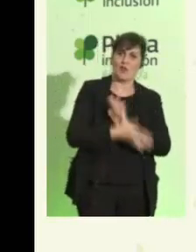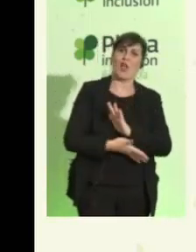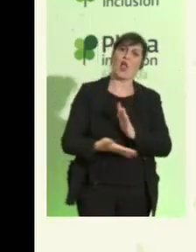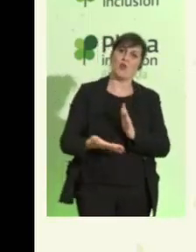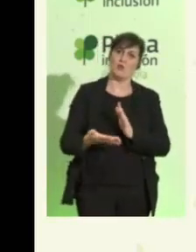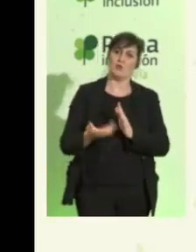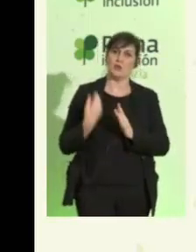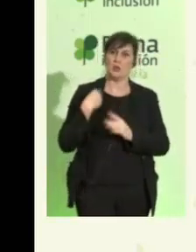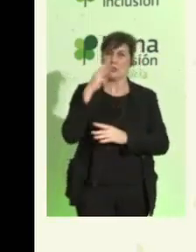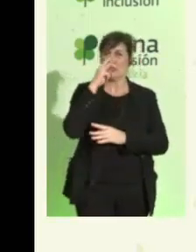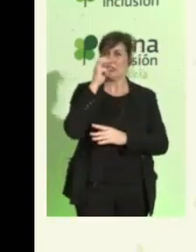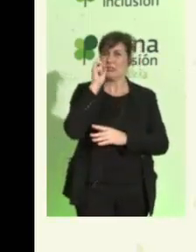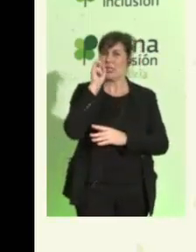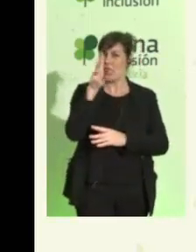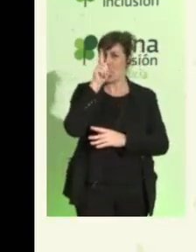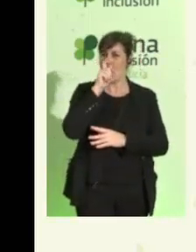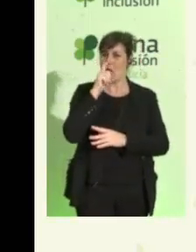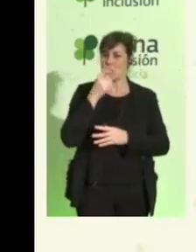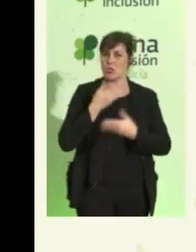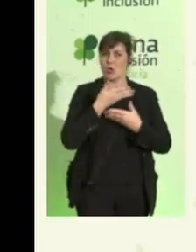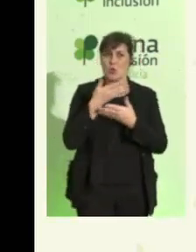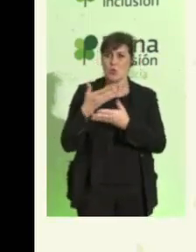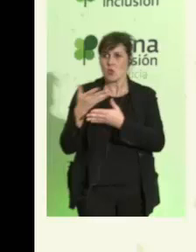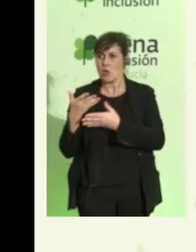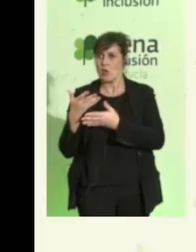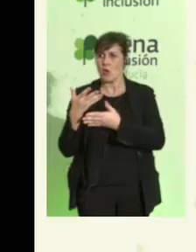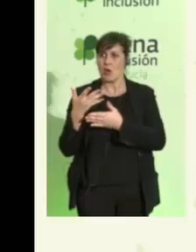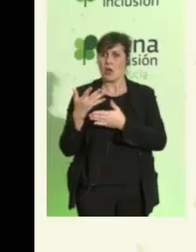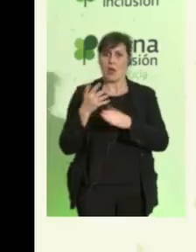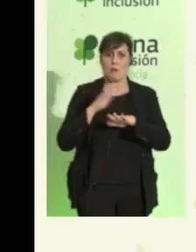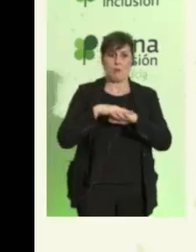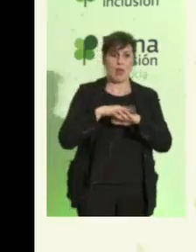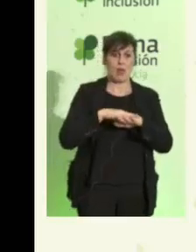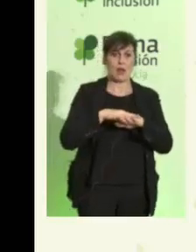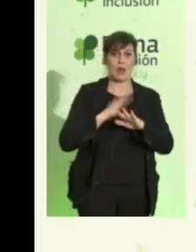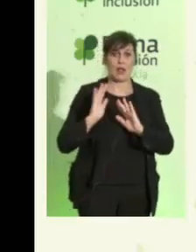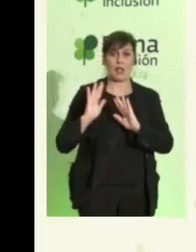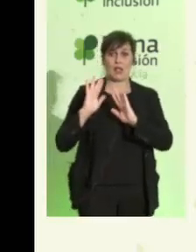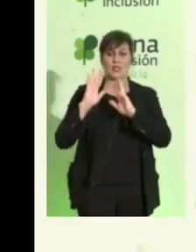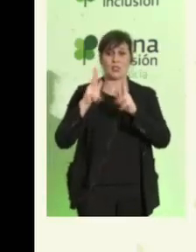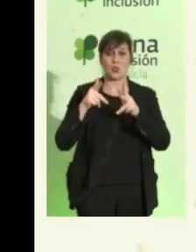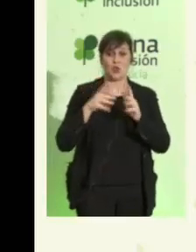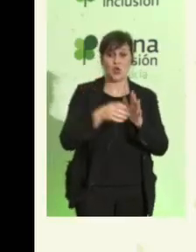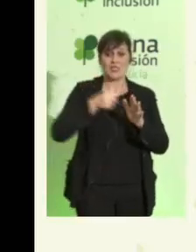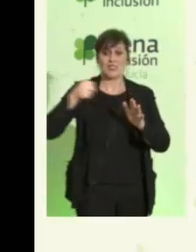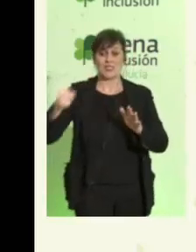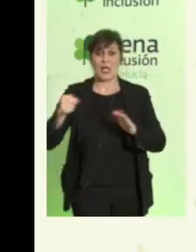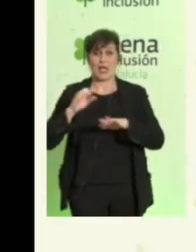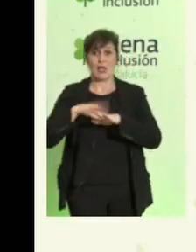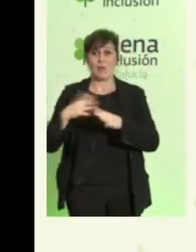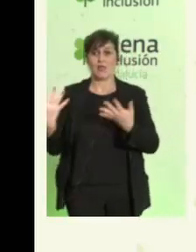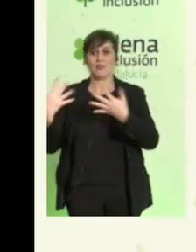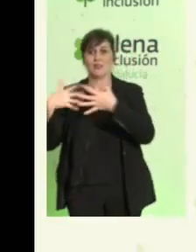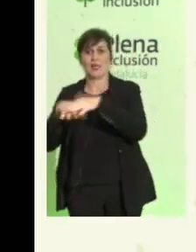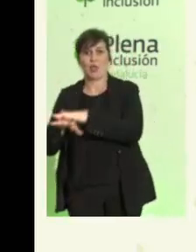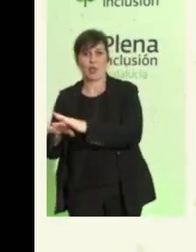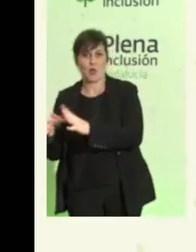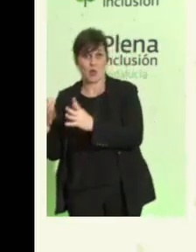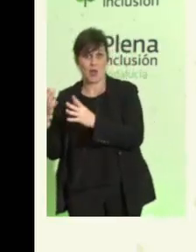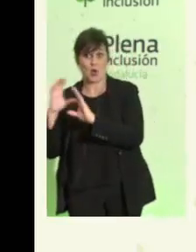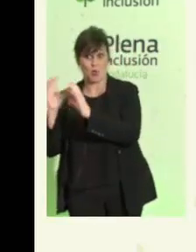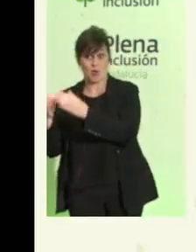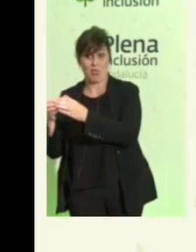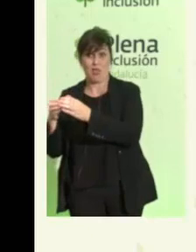13 años ayudando a la gente a salir de las instituciones e instalarse en la comunidad, es que muchas gentes para las que trabajábamos se sentían